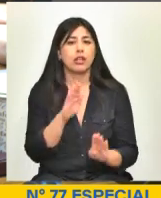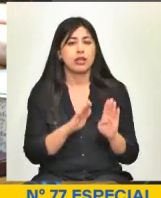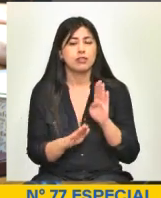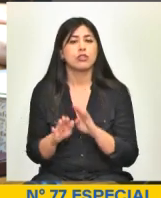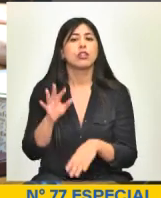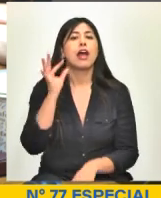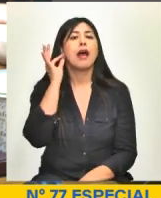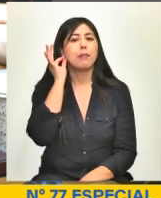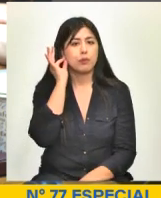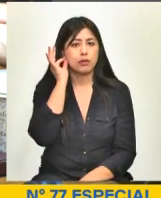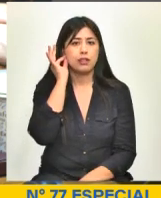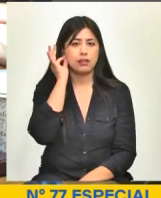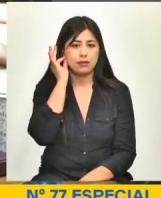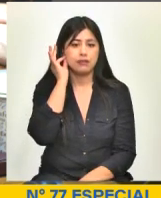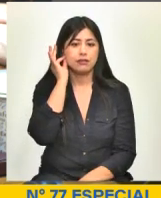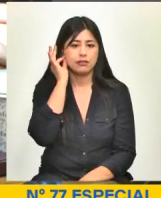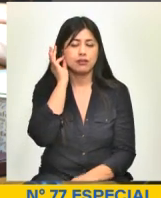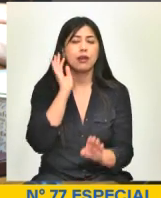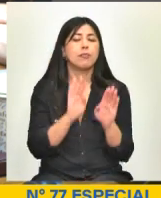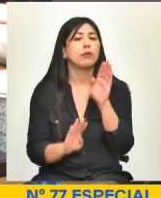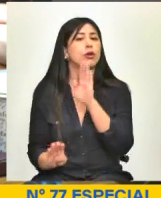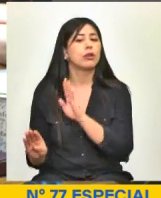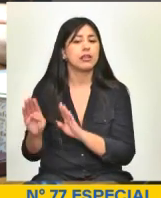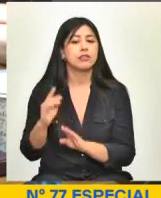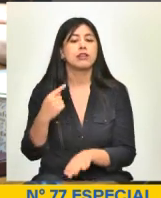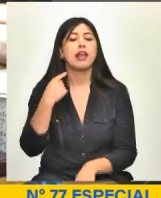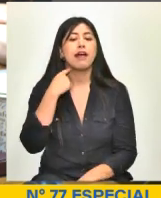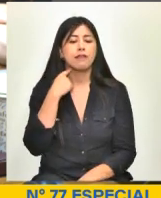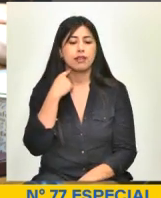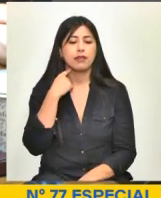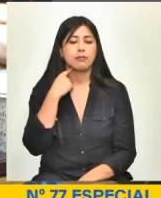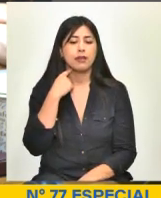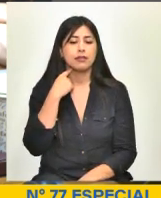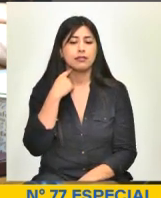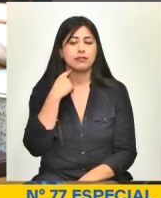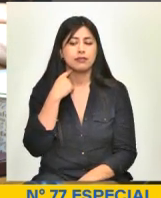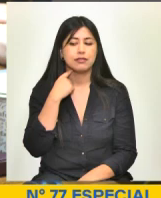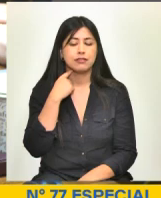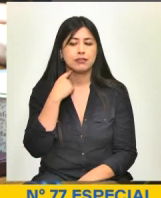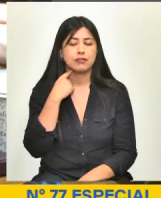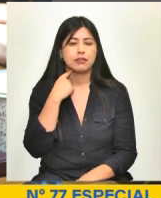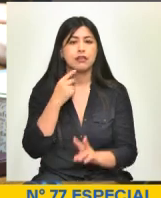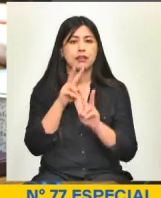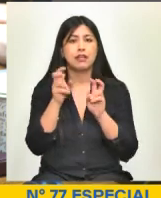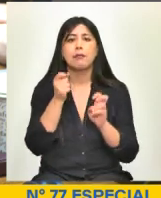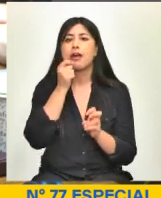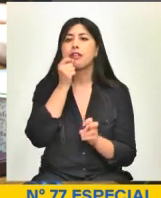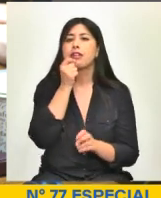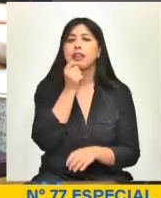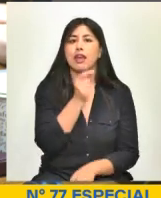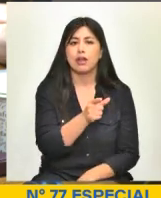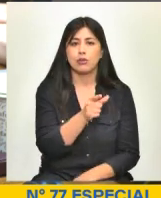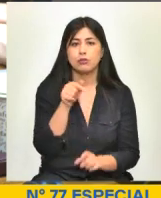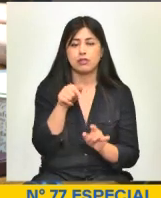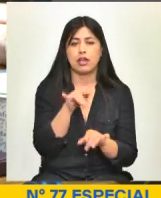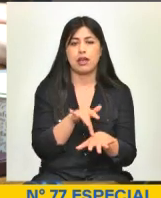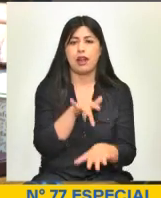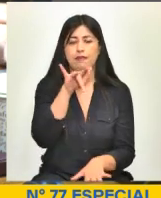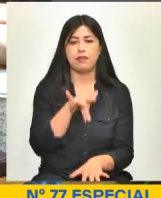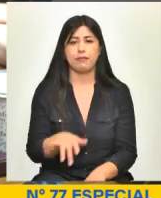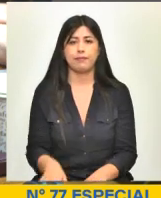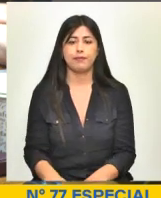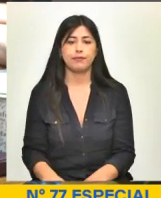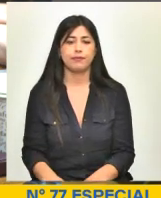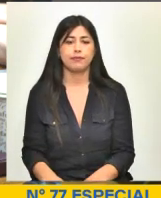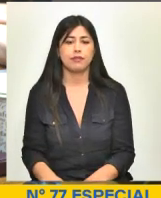las mujeres, con la protección a las víctimas frente a una denuncia de tal gravedad. Y hoy